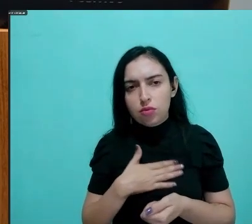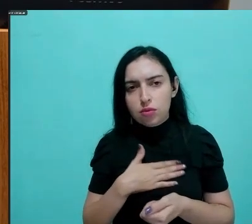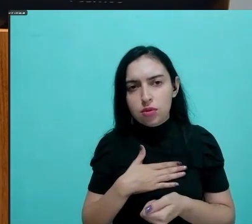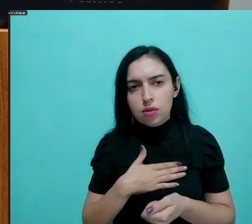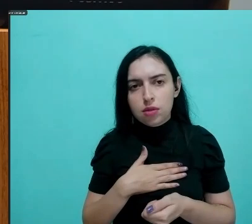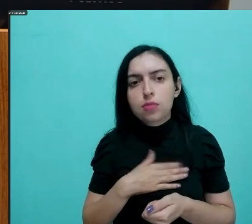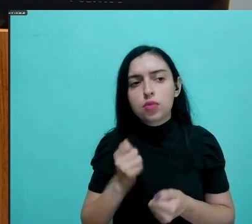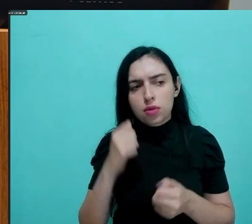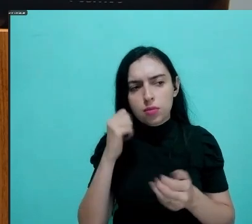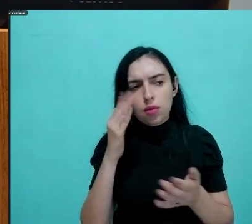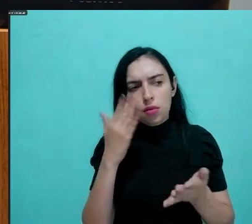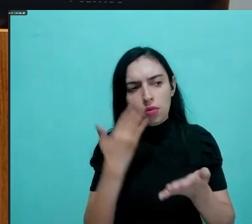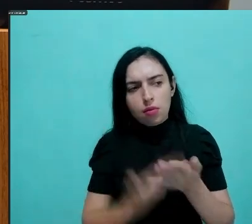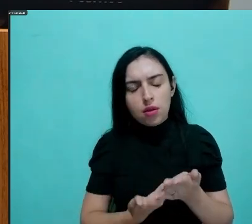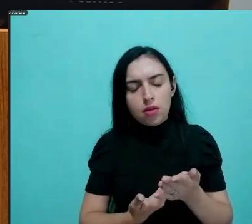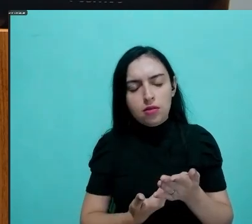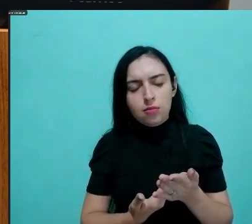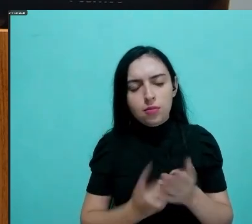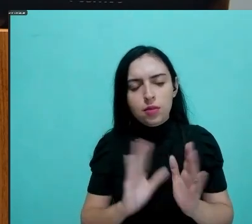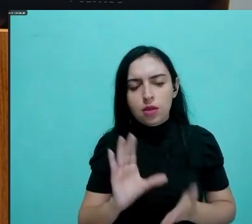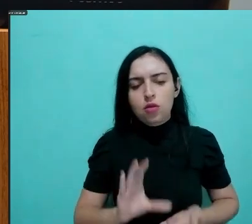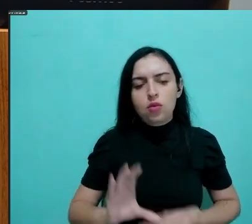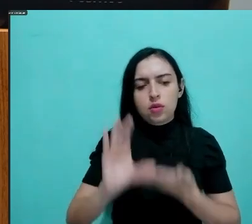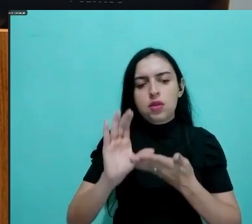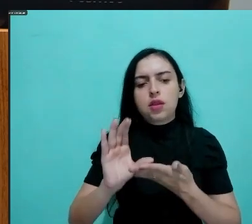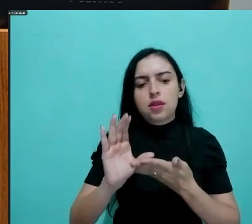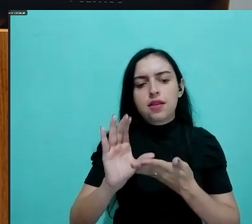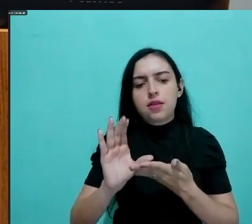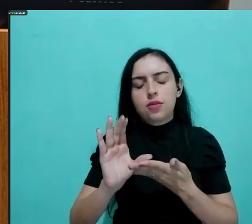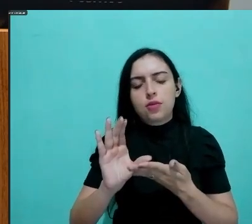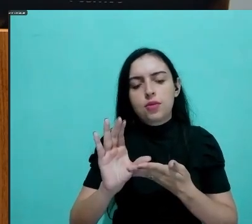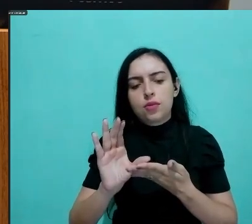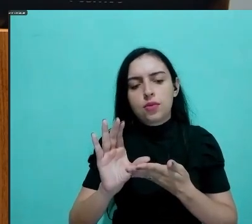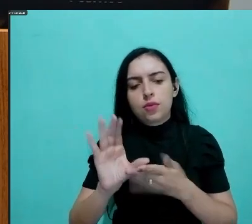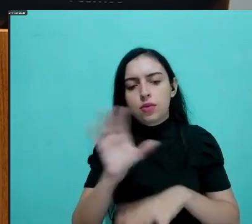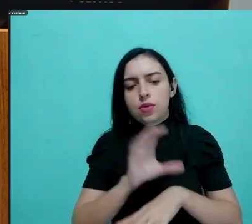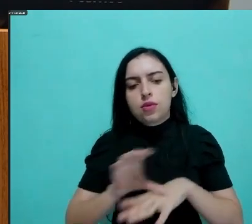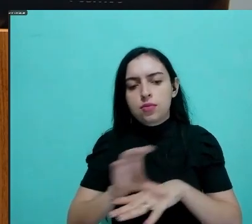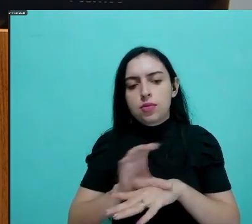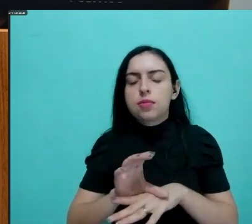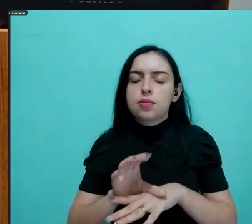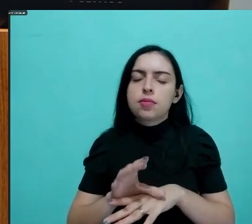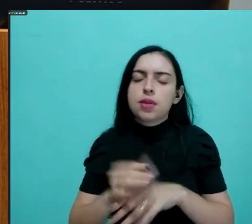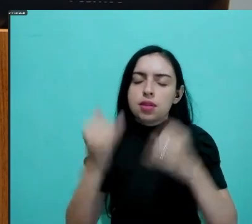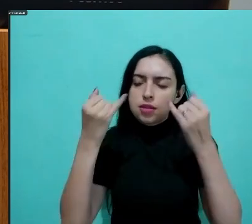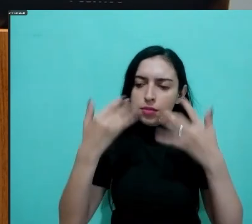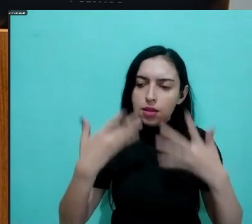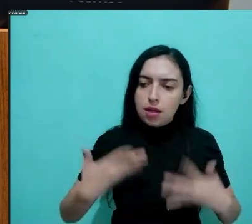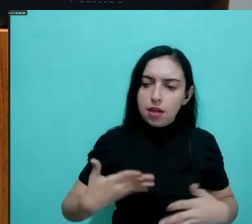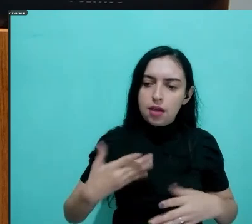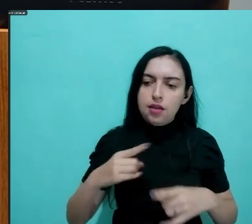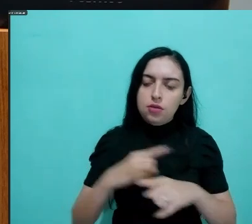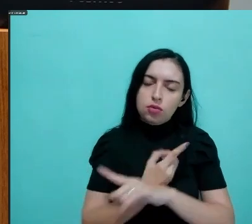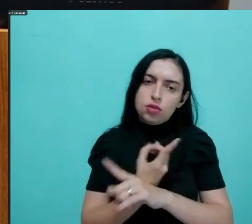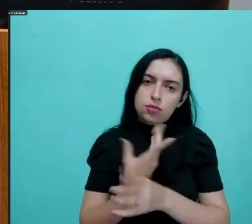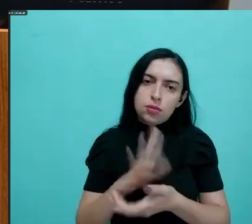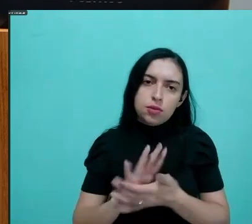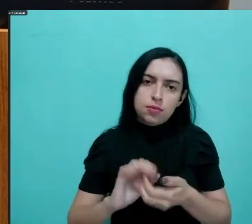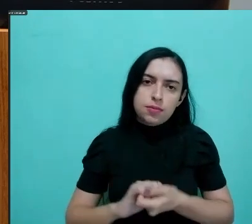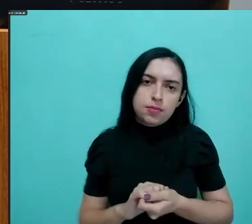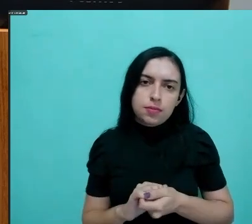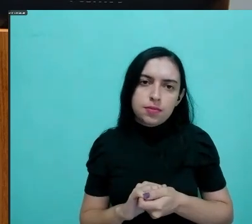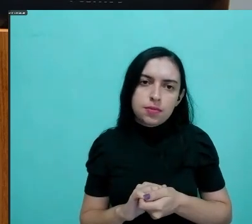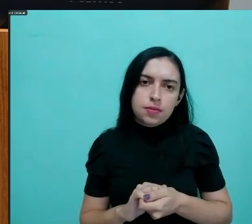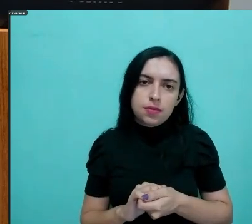en el Consejo Constitucional para que sean declaradas inconstitucionales. Pues eso es más ambiguo